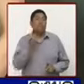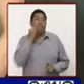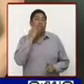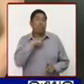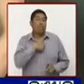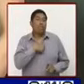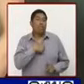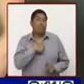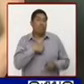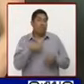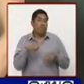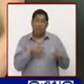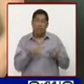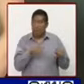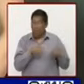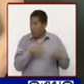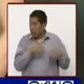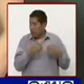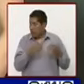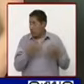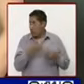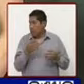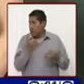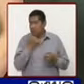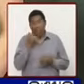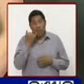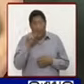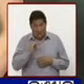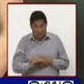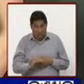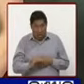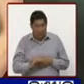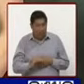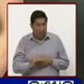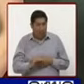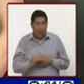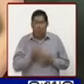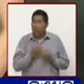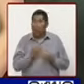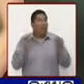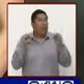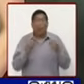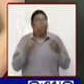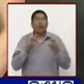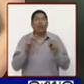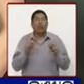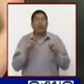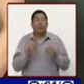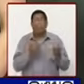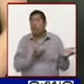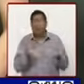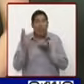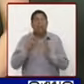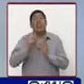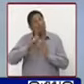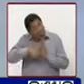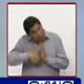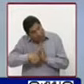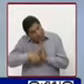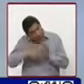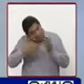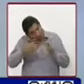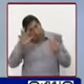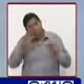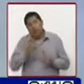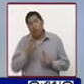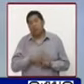cometido este acto y pues la pequeña ha sido socorrida por los transeúntes, pero después de que ya